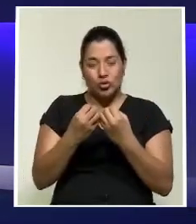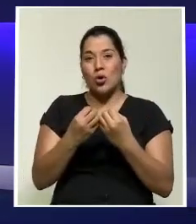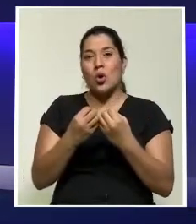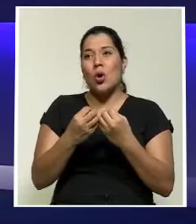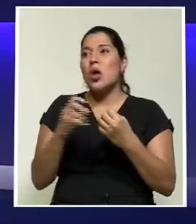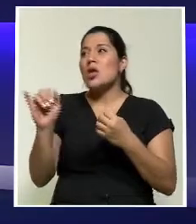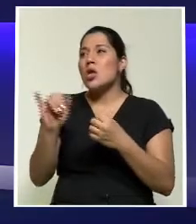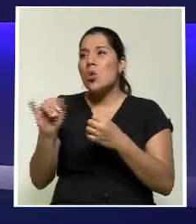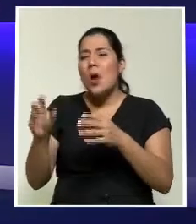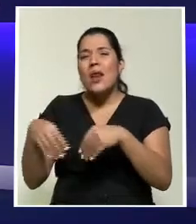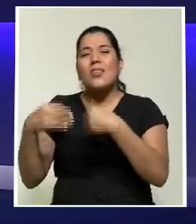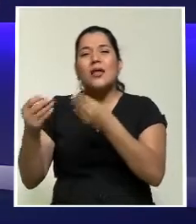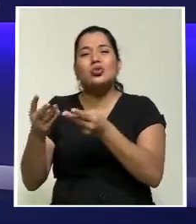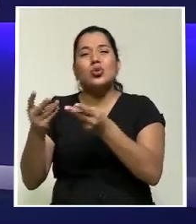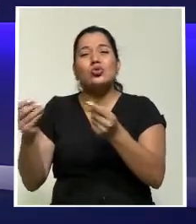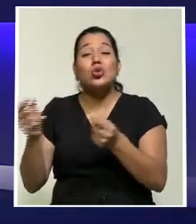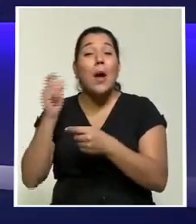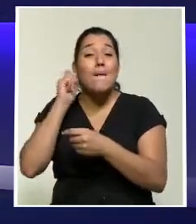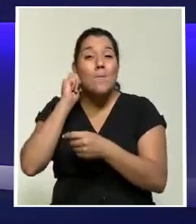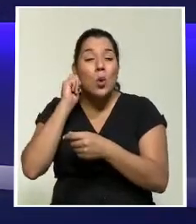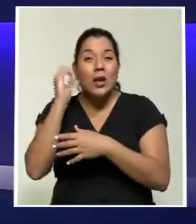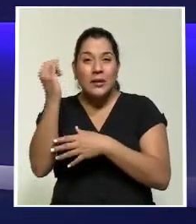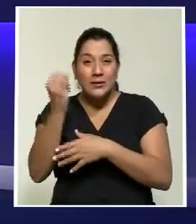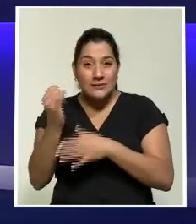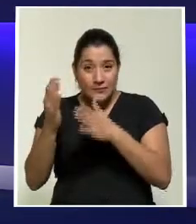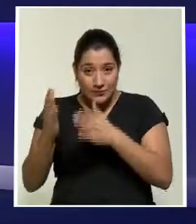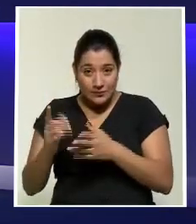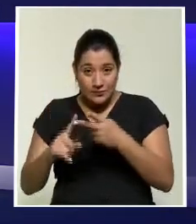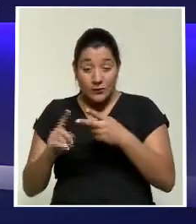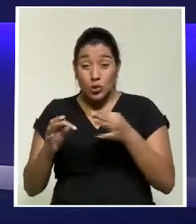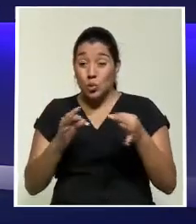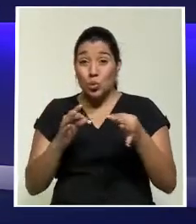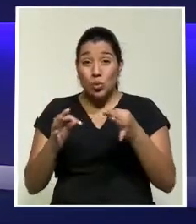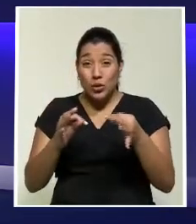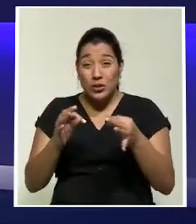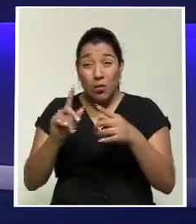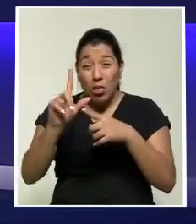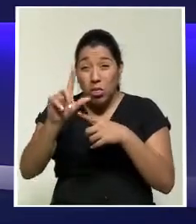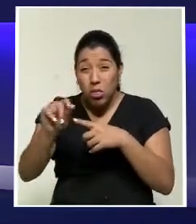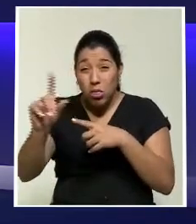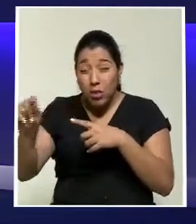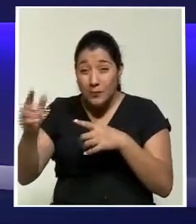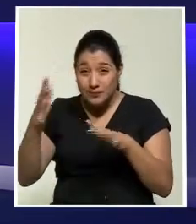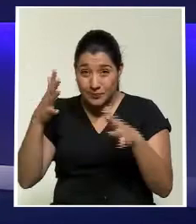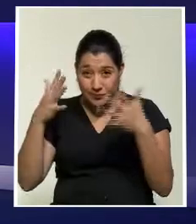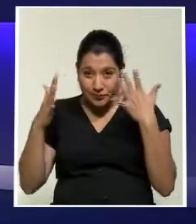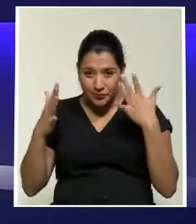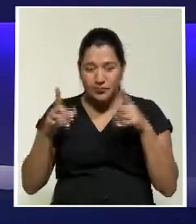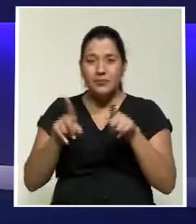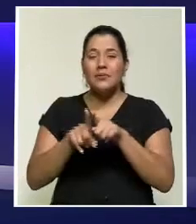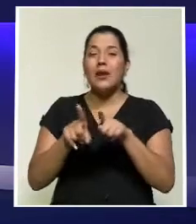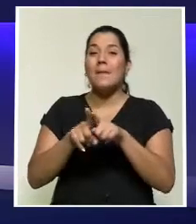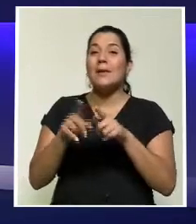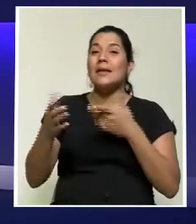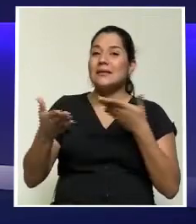mujeres artesanas, organizaciones también de turismo rural ecológico, También en servicios